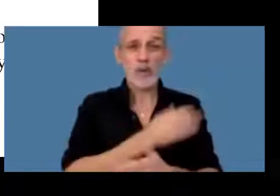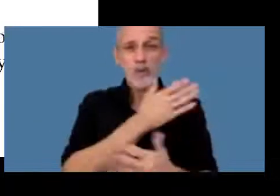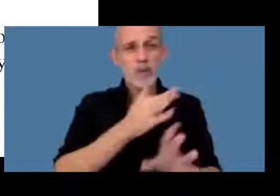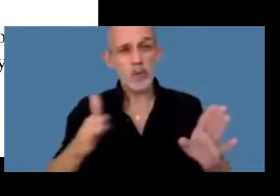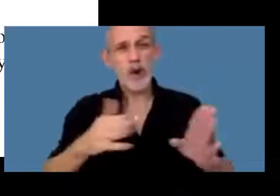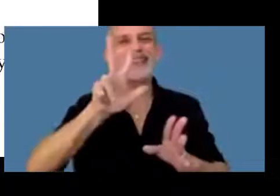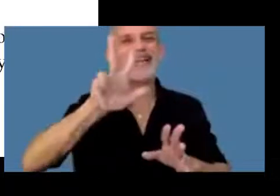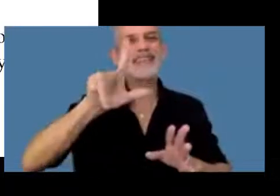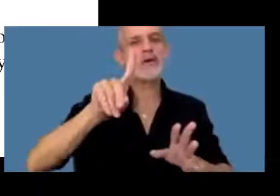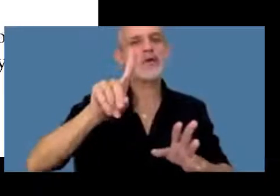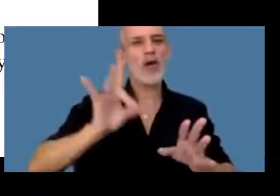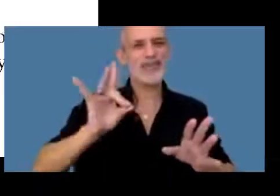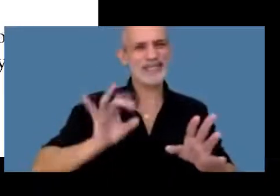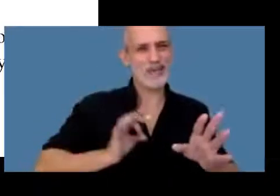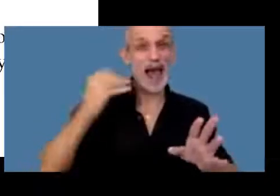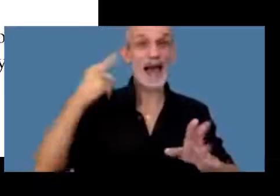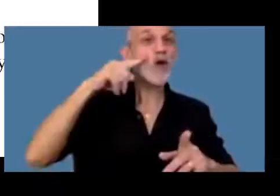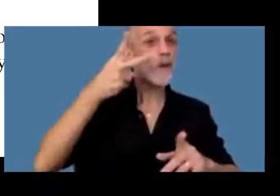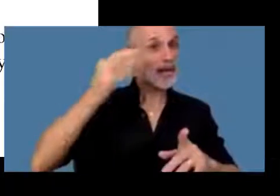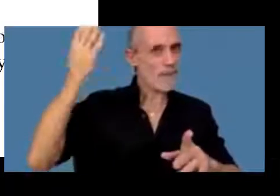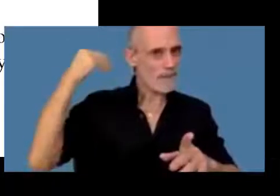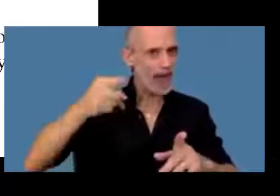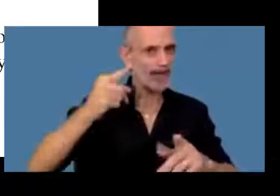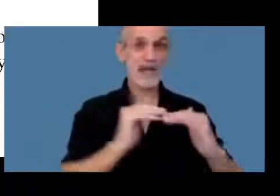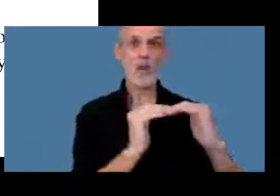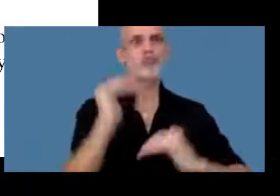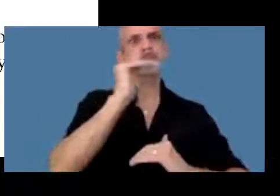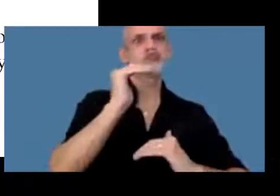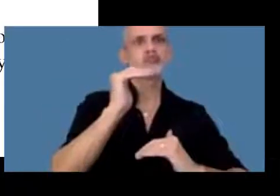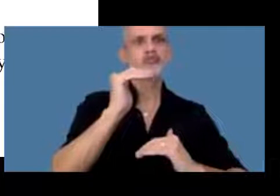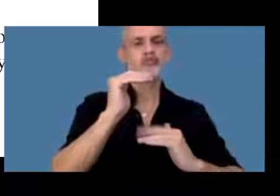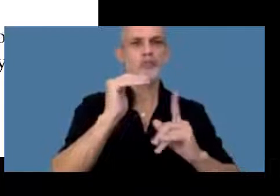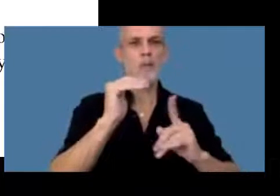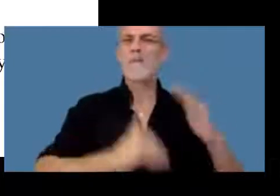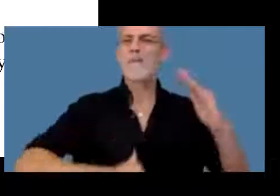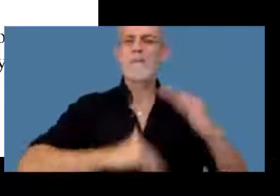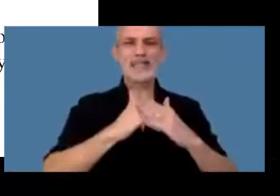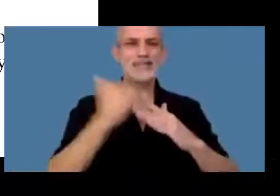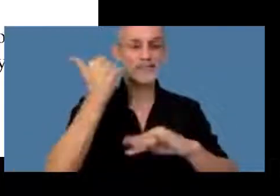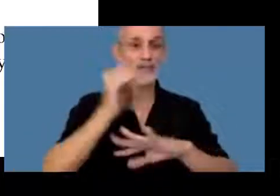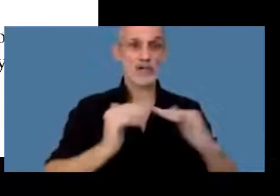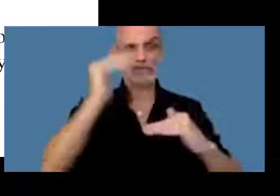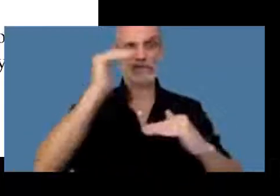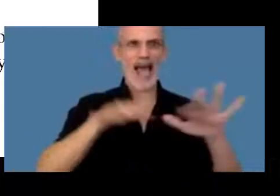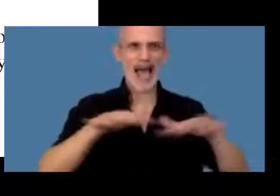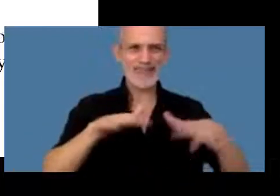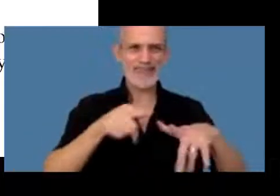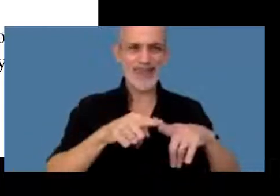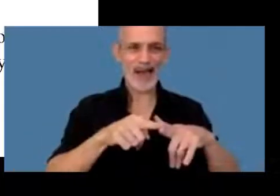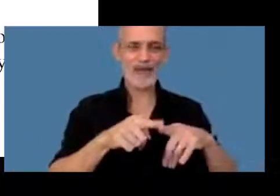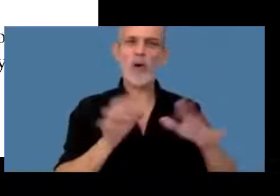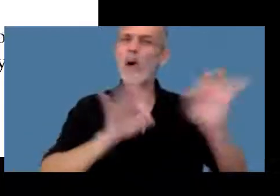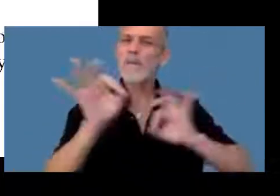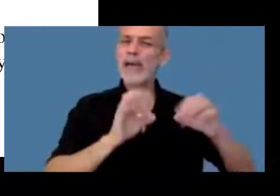año 2020, habiendo excedido el parámetro máximo de la actividad y lo mide a través del